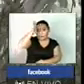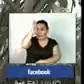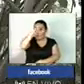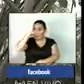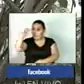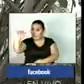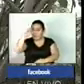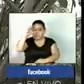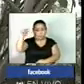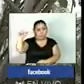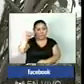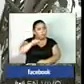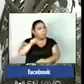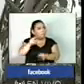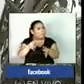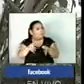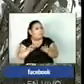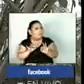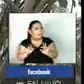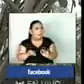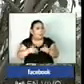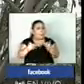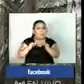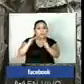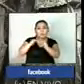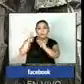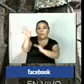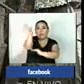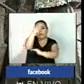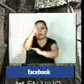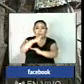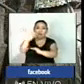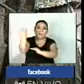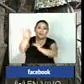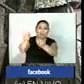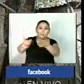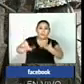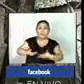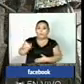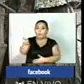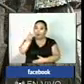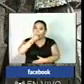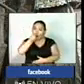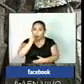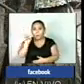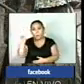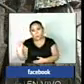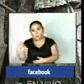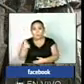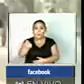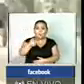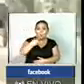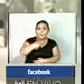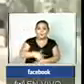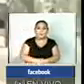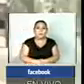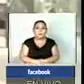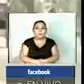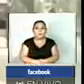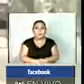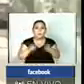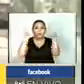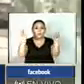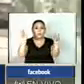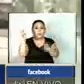es una dinámica que significa necesidad de víveres y medicamentos. Por lo mismo de la